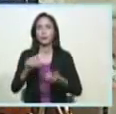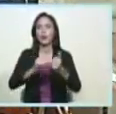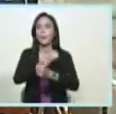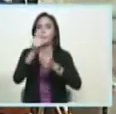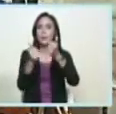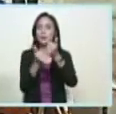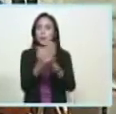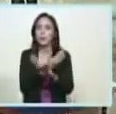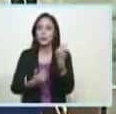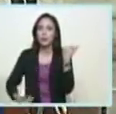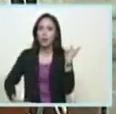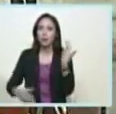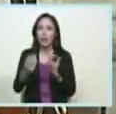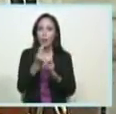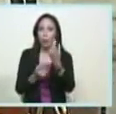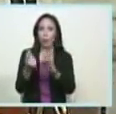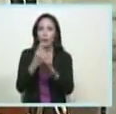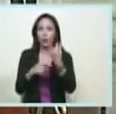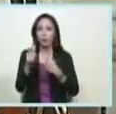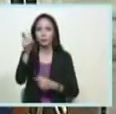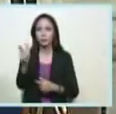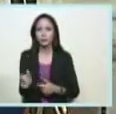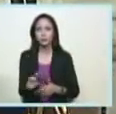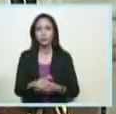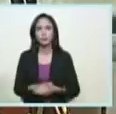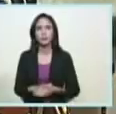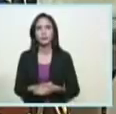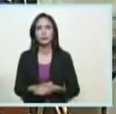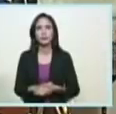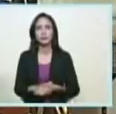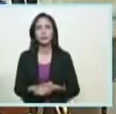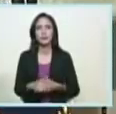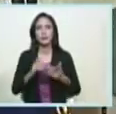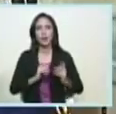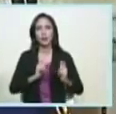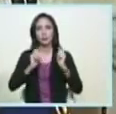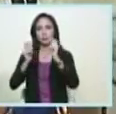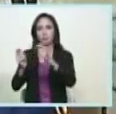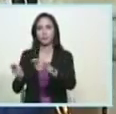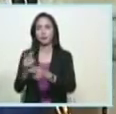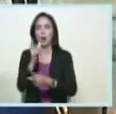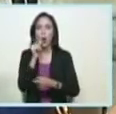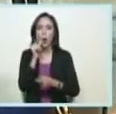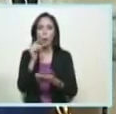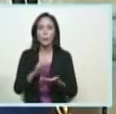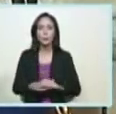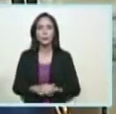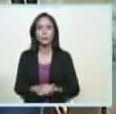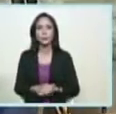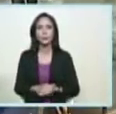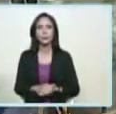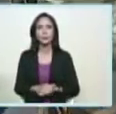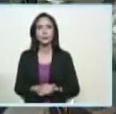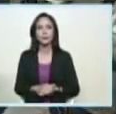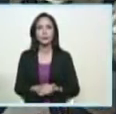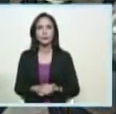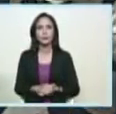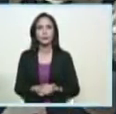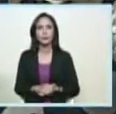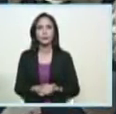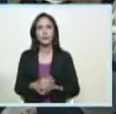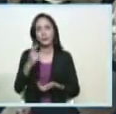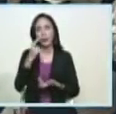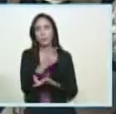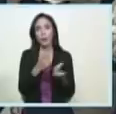vicepresidente económico del gobierno bolivariano con un